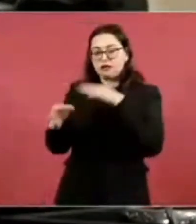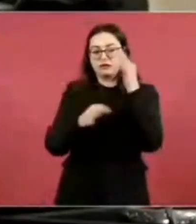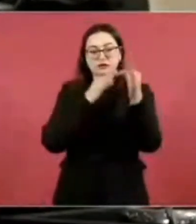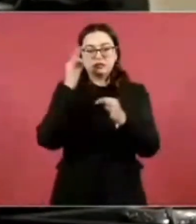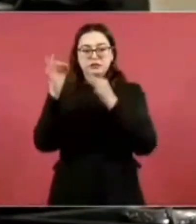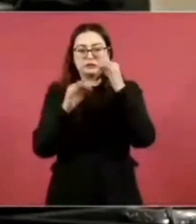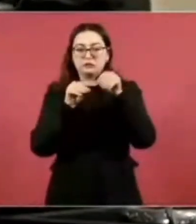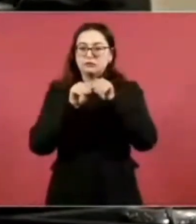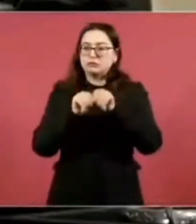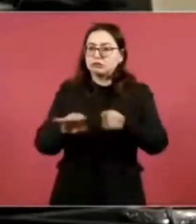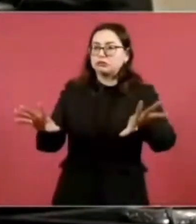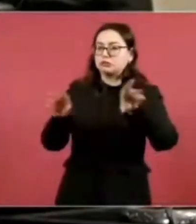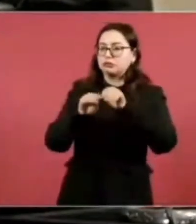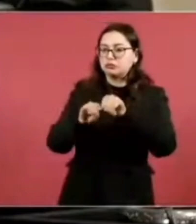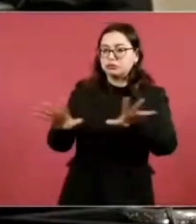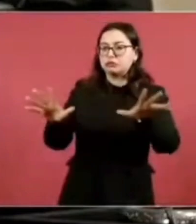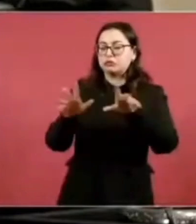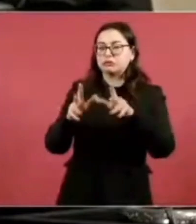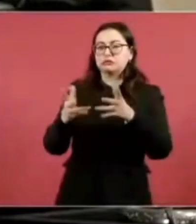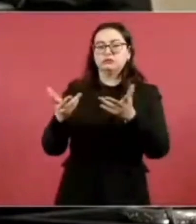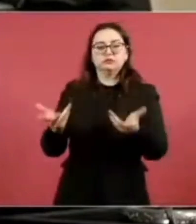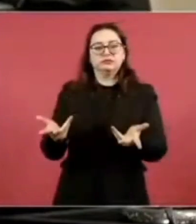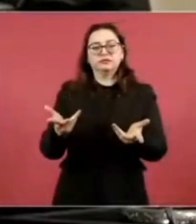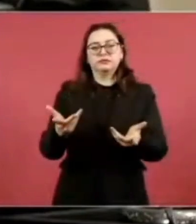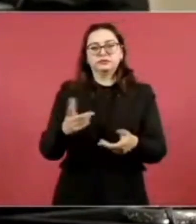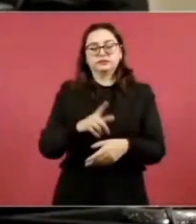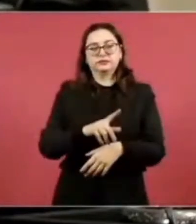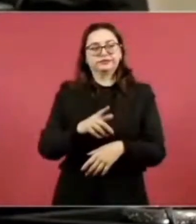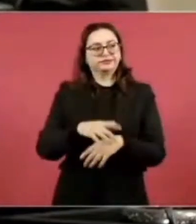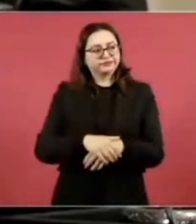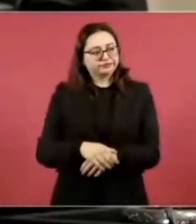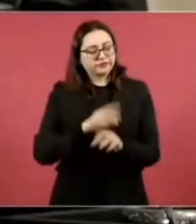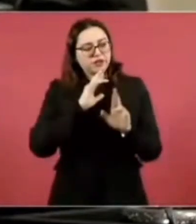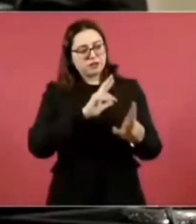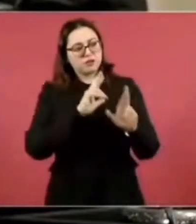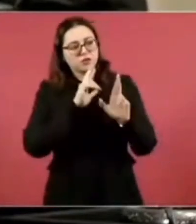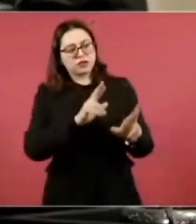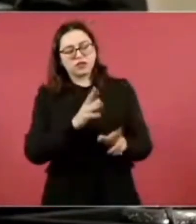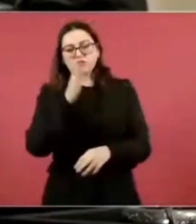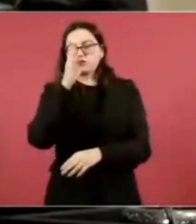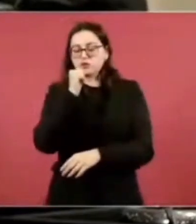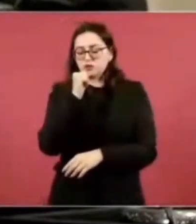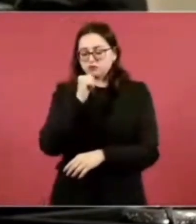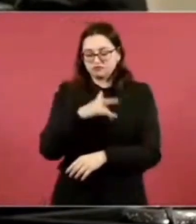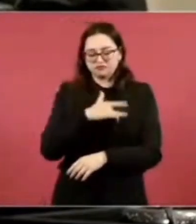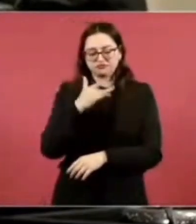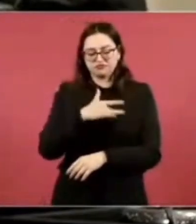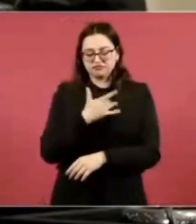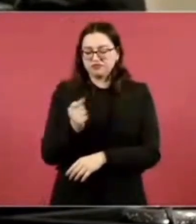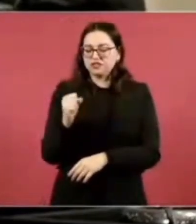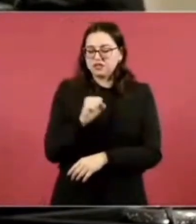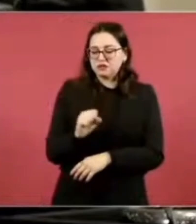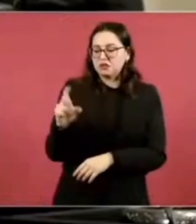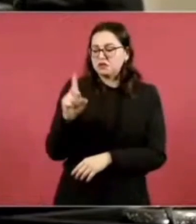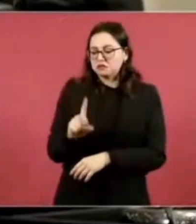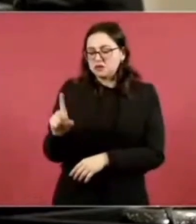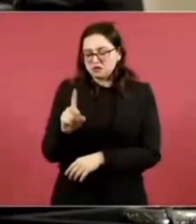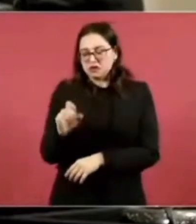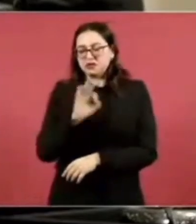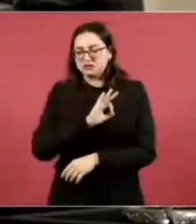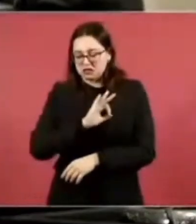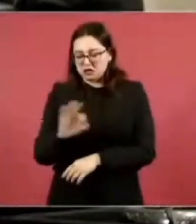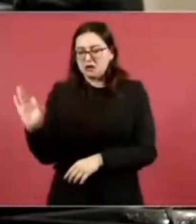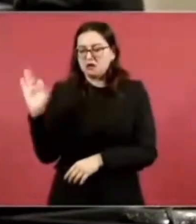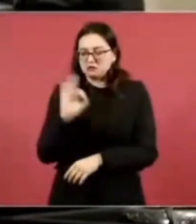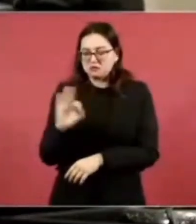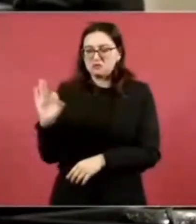nos alcanza el lunes a viernes para responder a las calumnias, habrá mañaneras sábados y domingos.